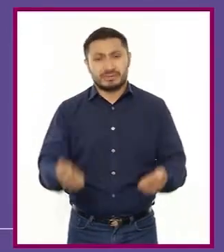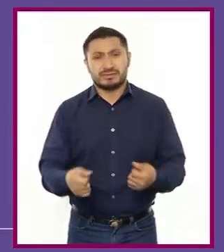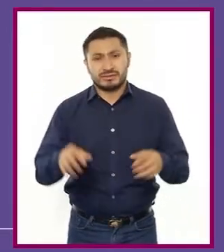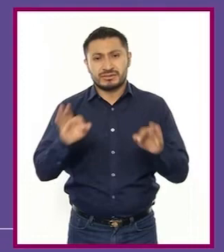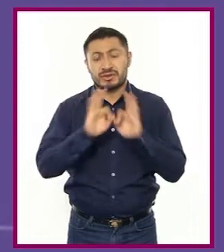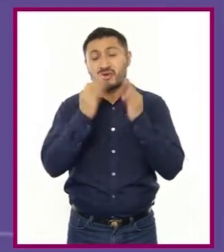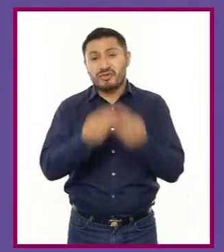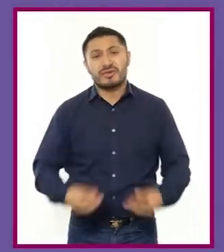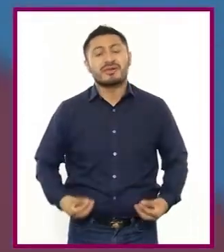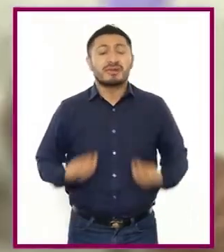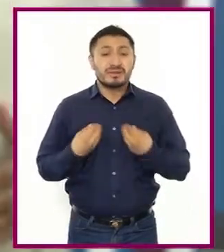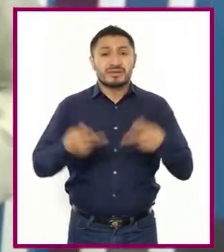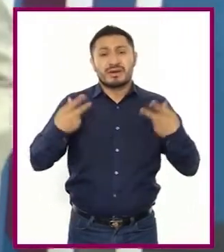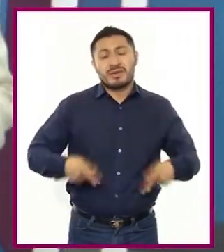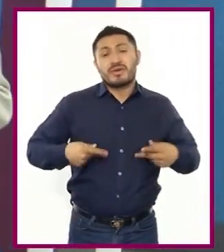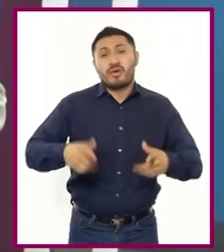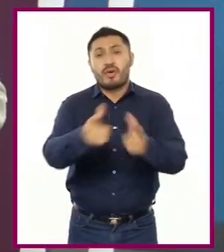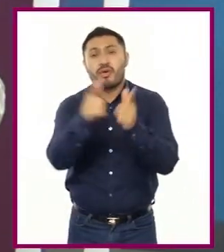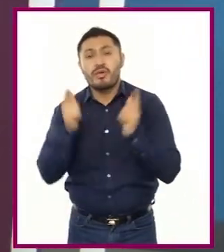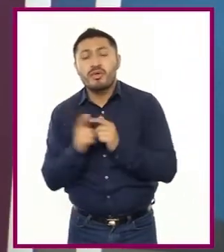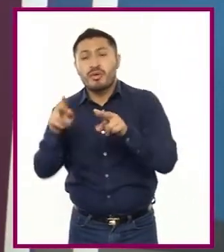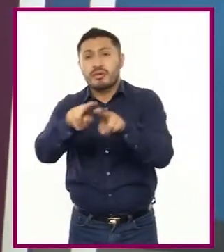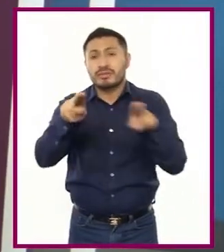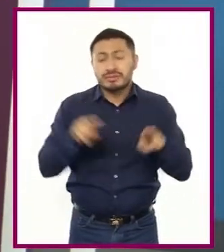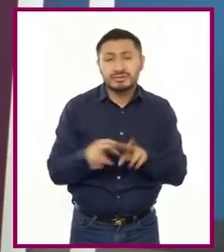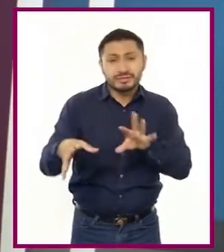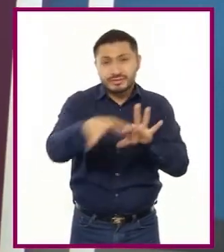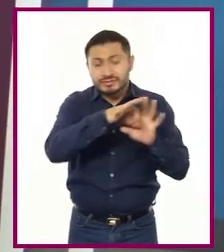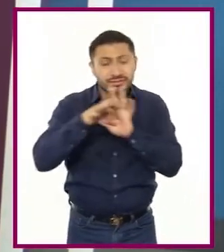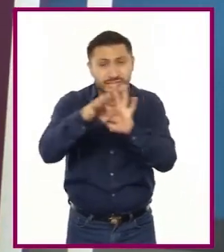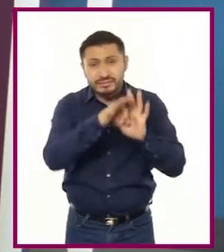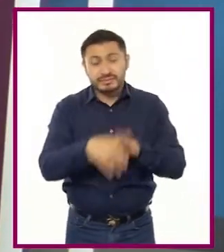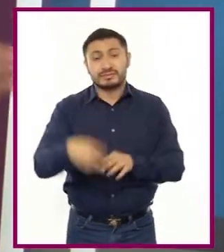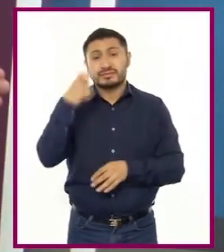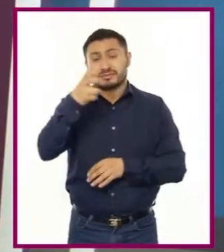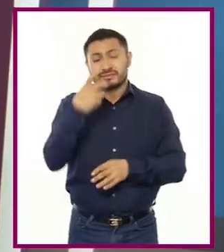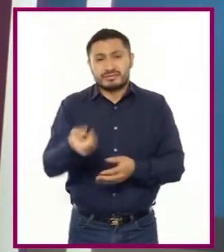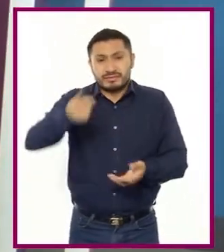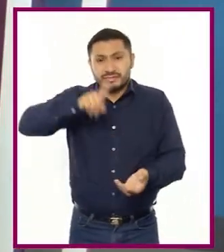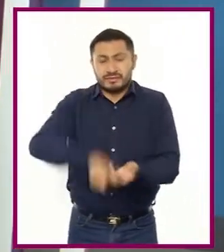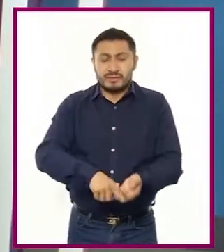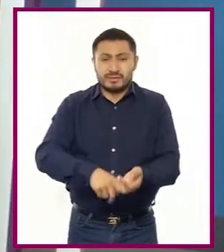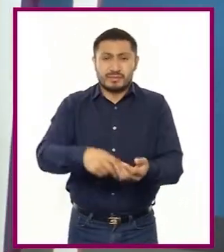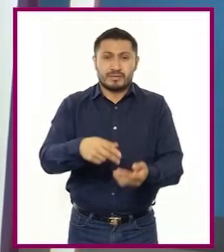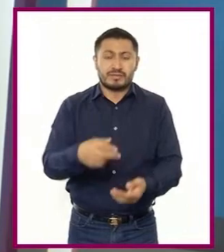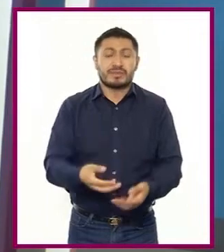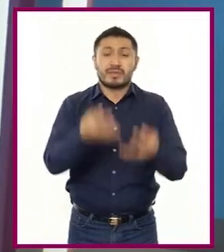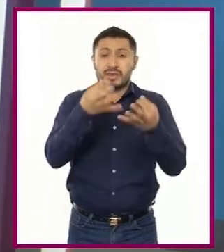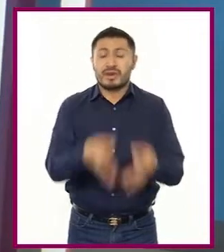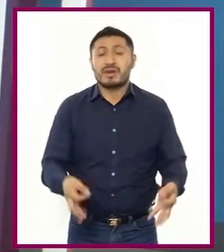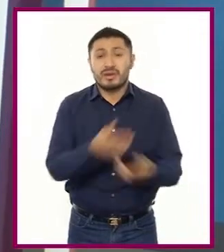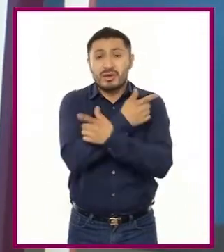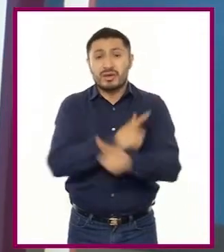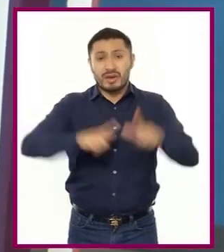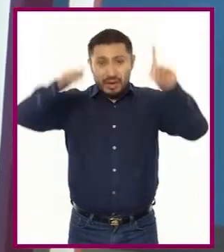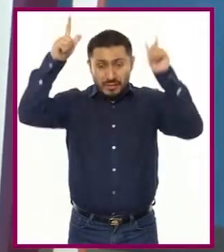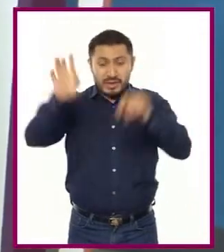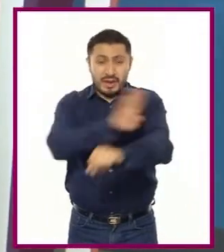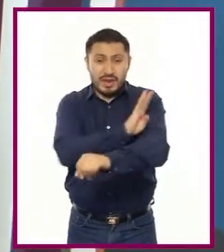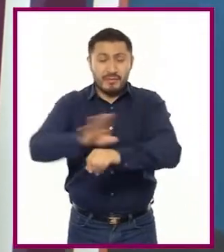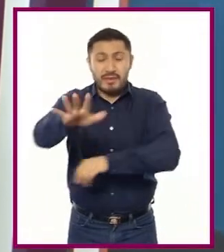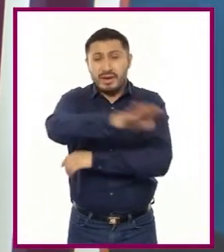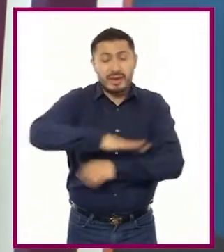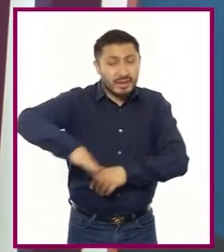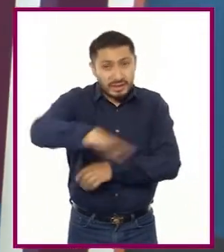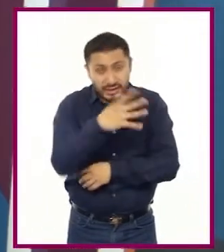personas, grupos y naciones. Este proceso se centra en el ejercicio de la libertad, el bienestar colectivo, el